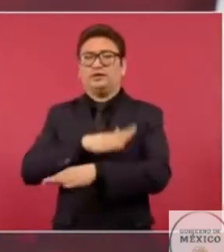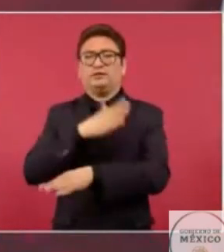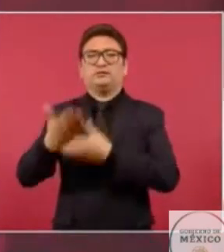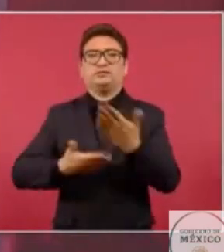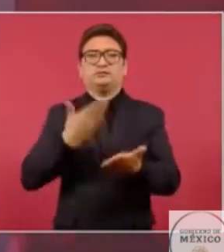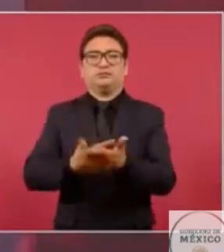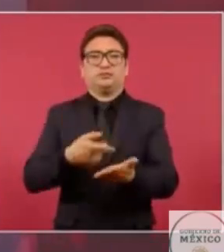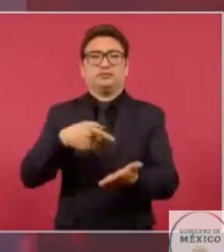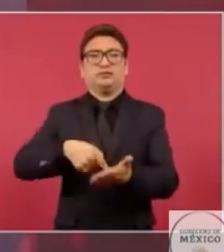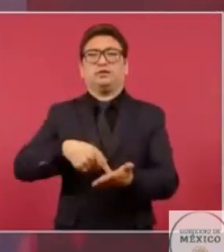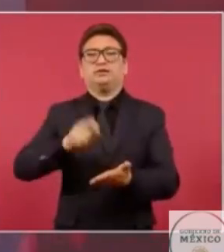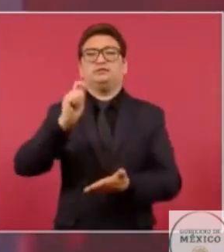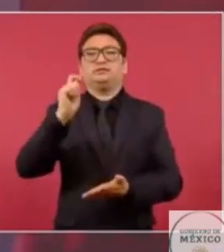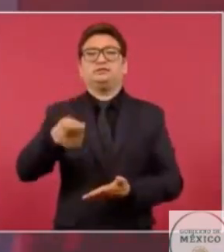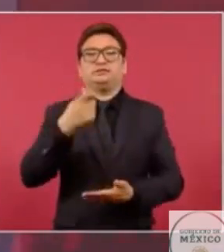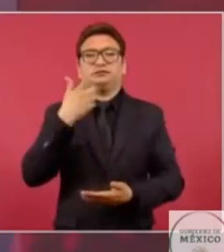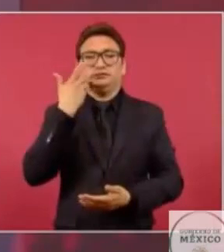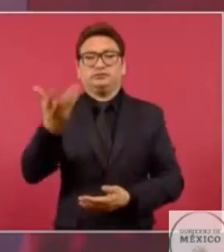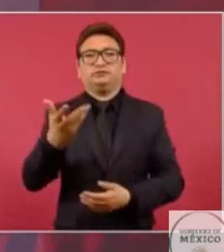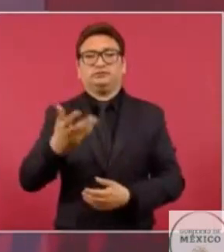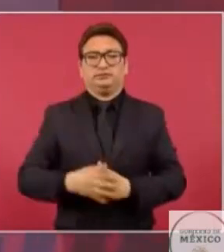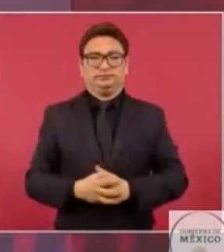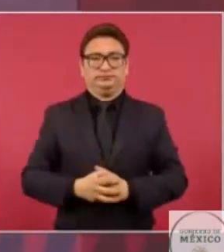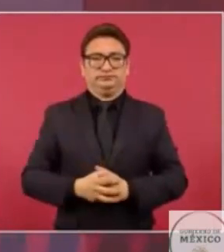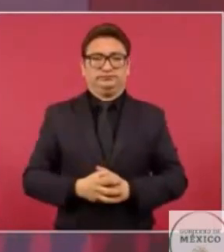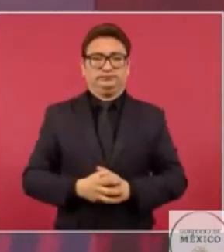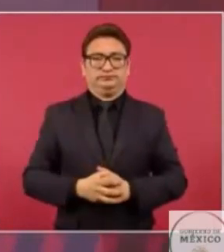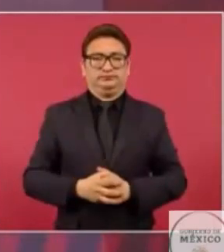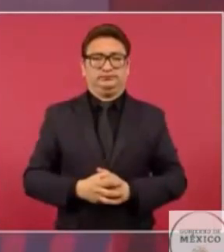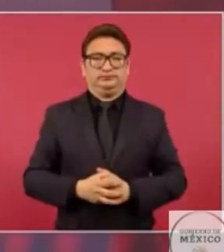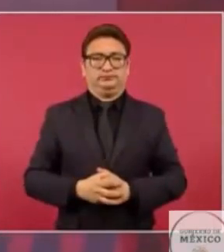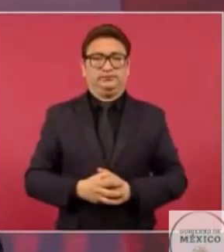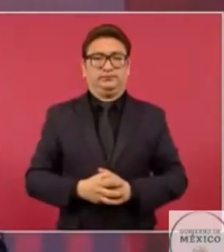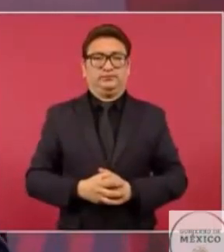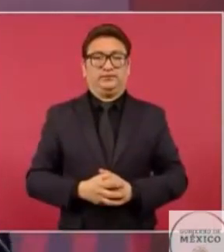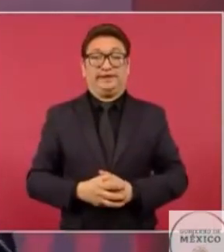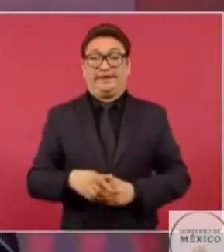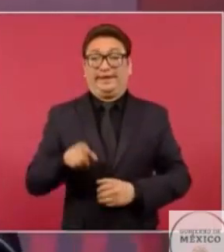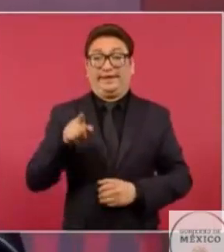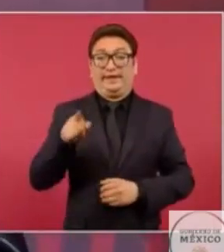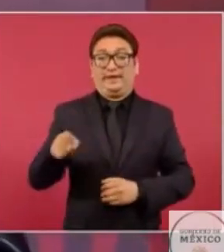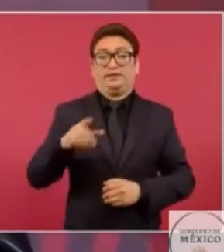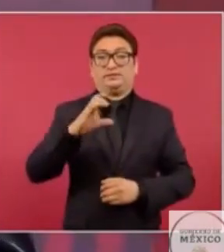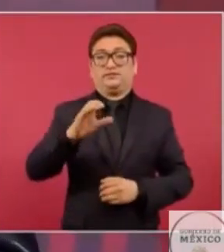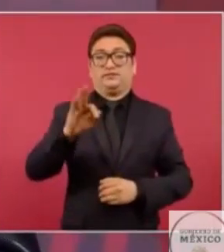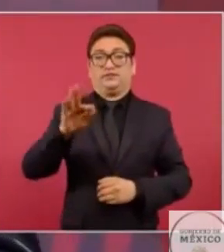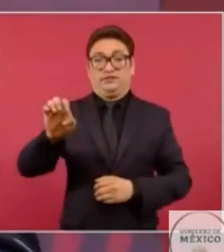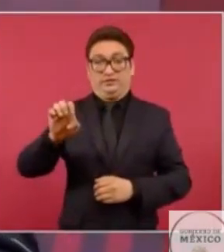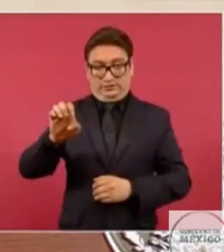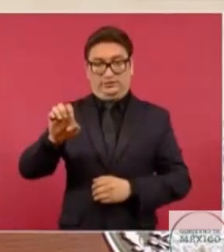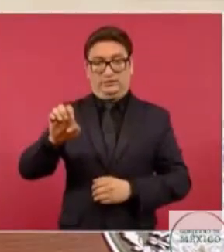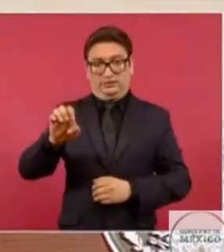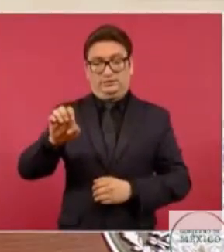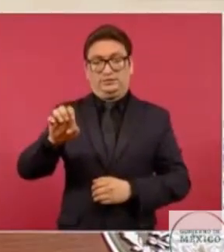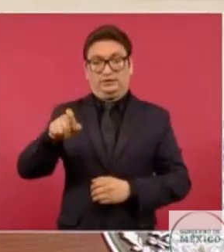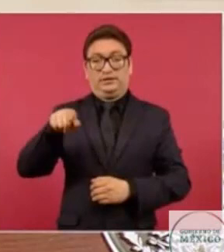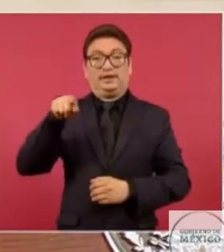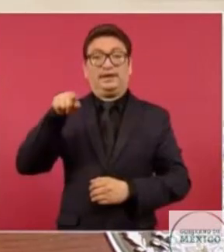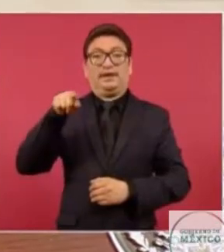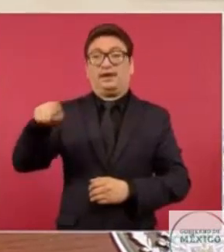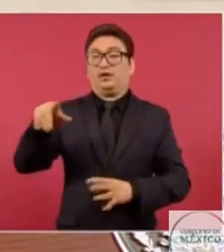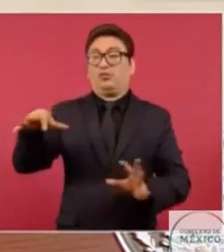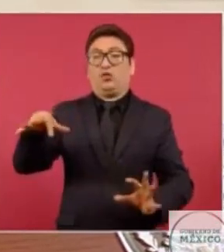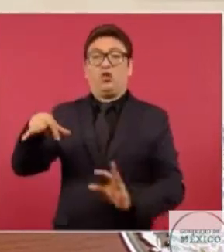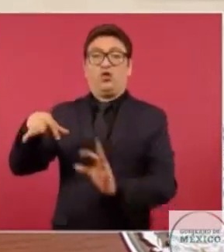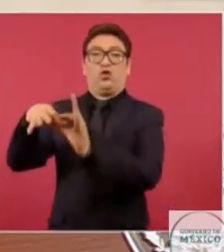procuró atar a la Comisión Federal de Electricidad, a la empresa pública, y darle